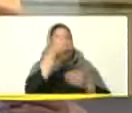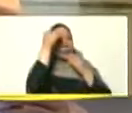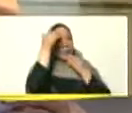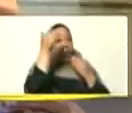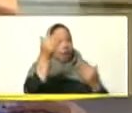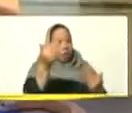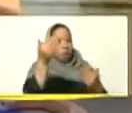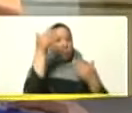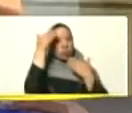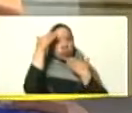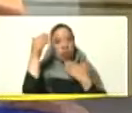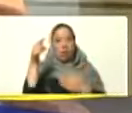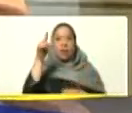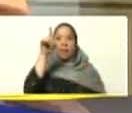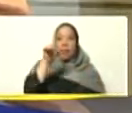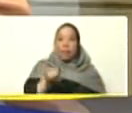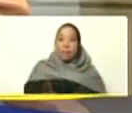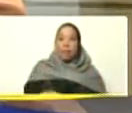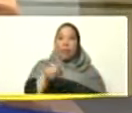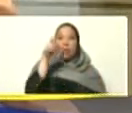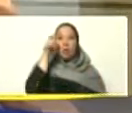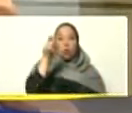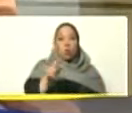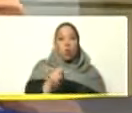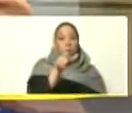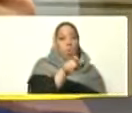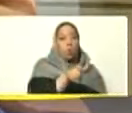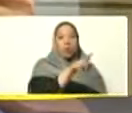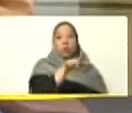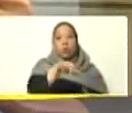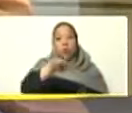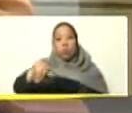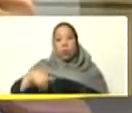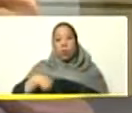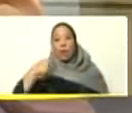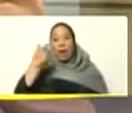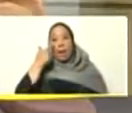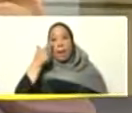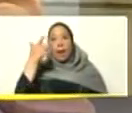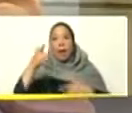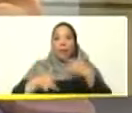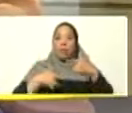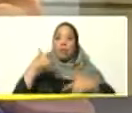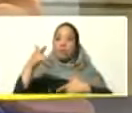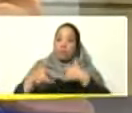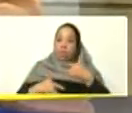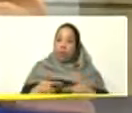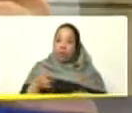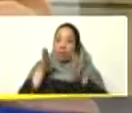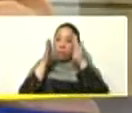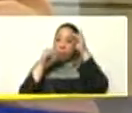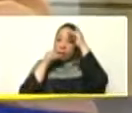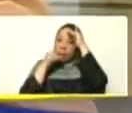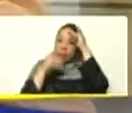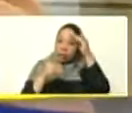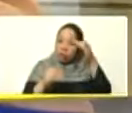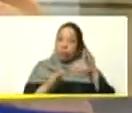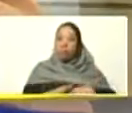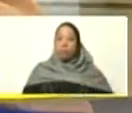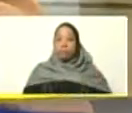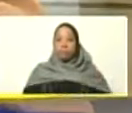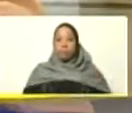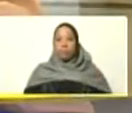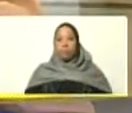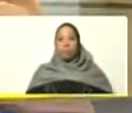presidente, saludo también a nuestro pueblo que está muy pendiente de cada una de estas actividades. Aquí estamos haciendo uso, presidente,